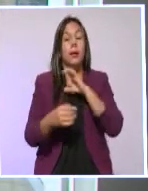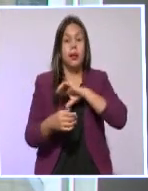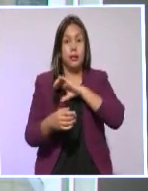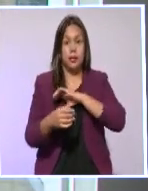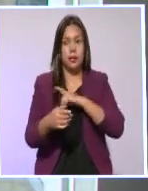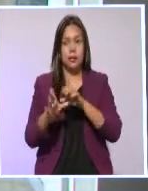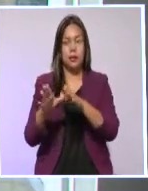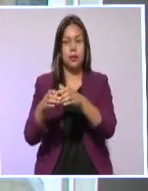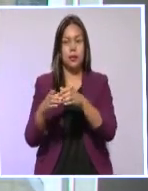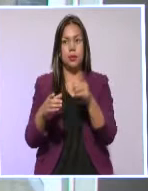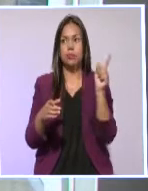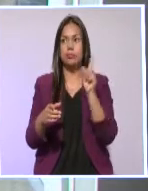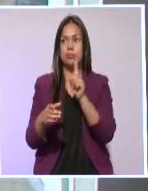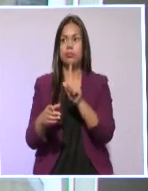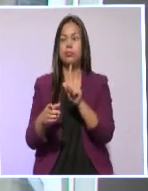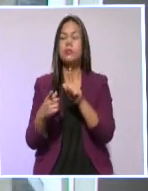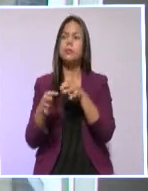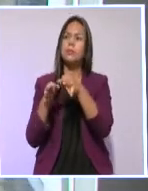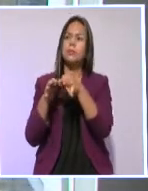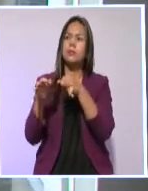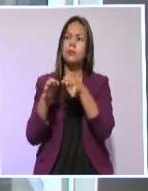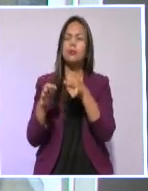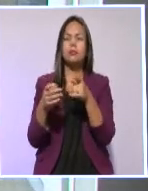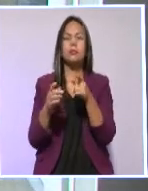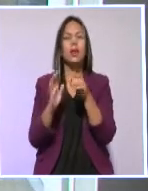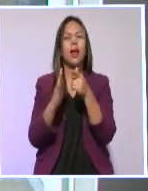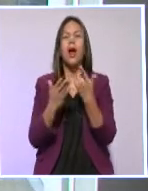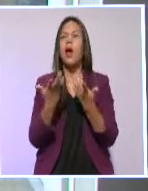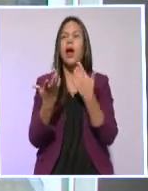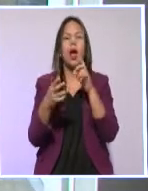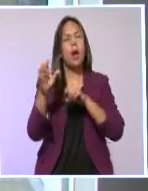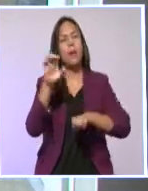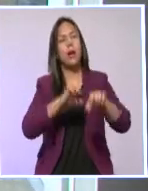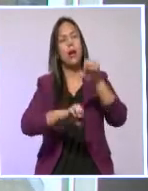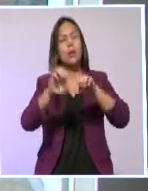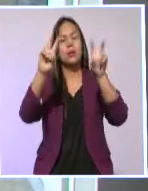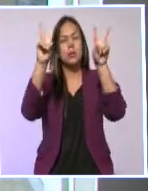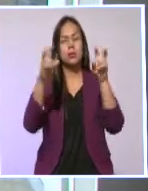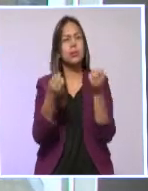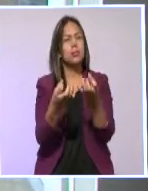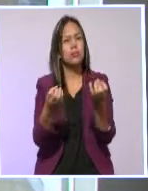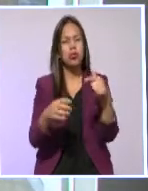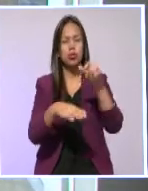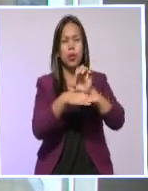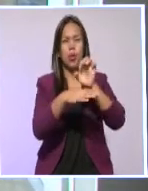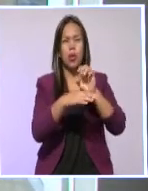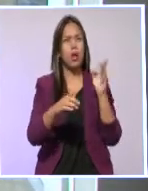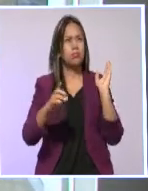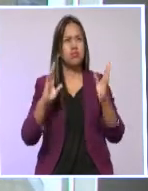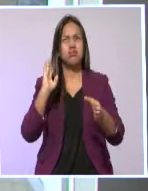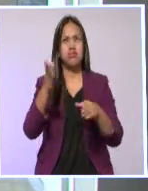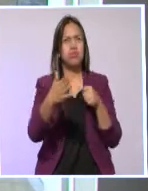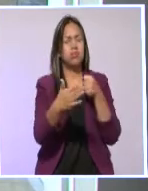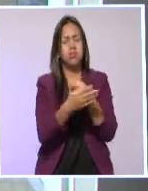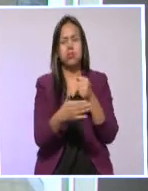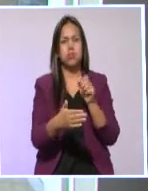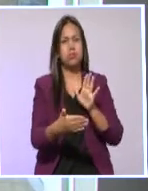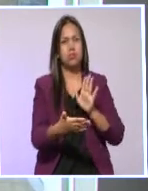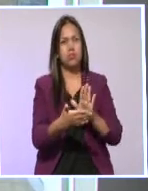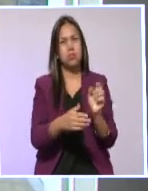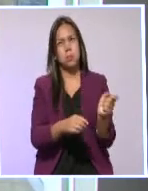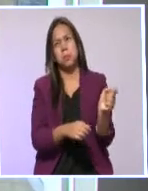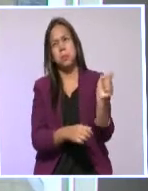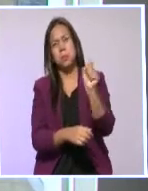un diagnóstico sobre los siniestros de tránsito que han ocasionado varias muertes en las vías de nuestro país. Ahí resaltó,